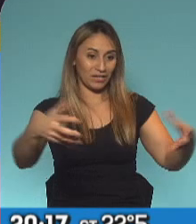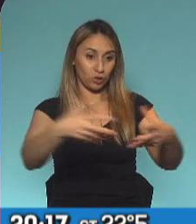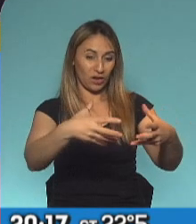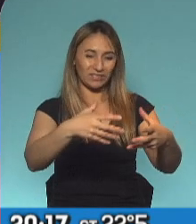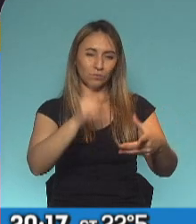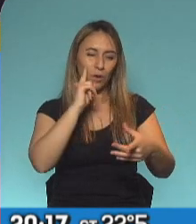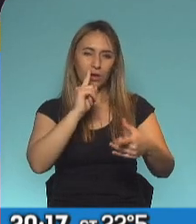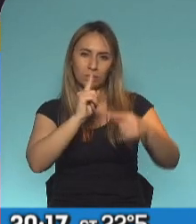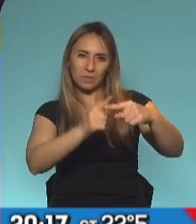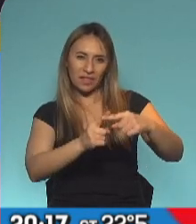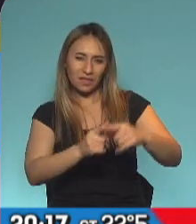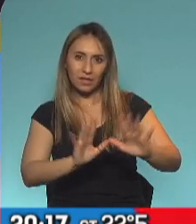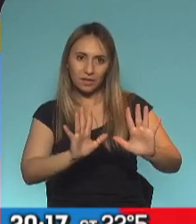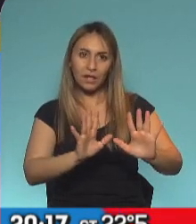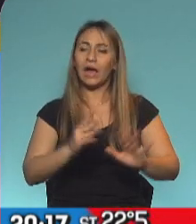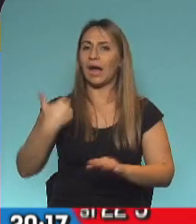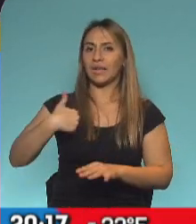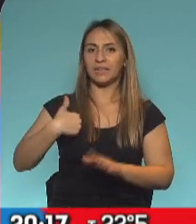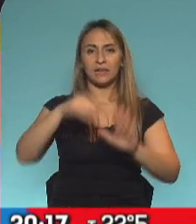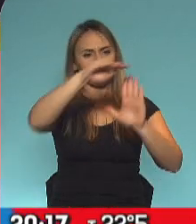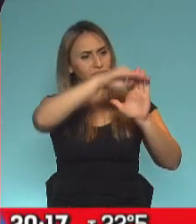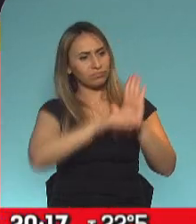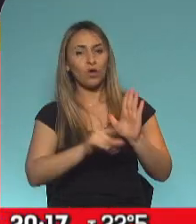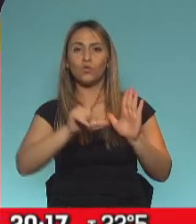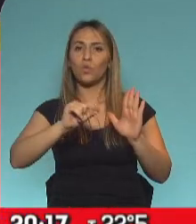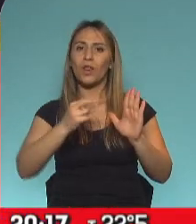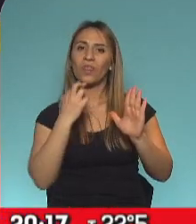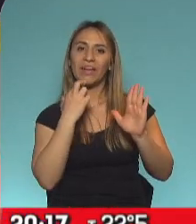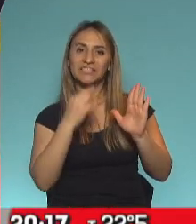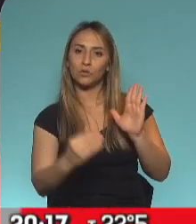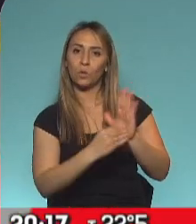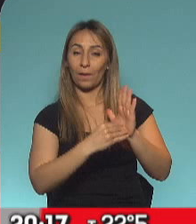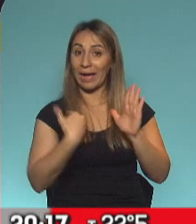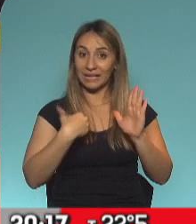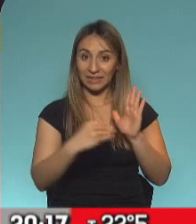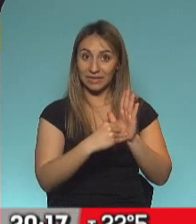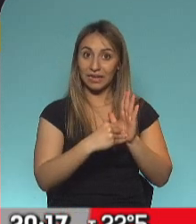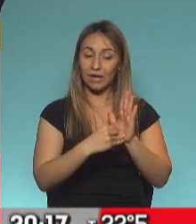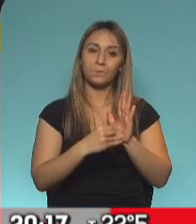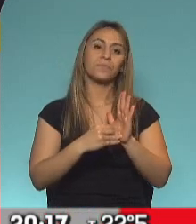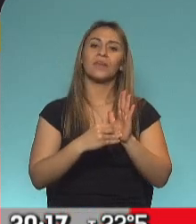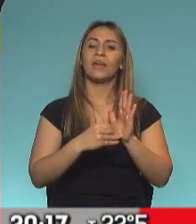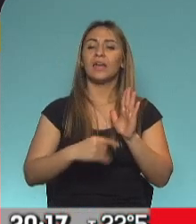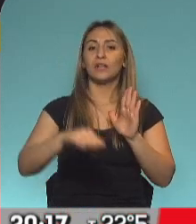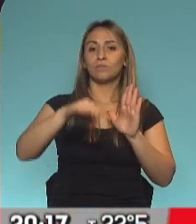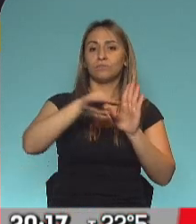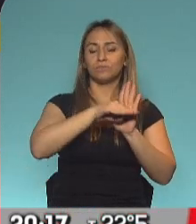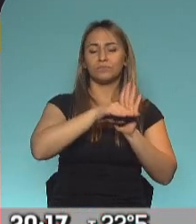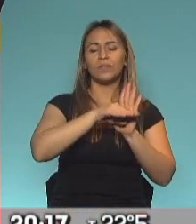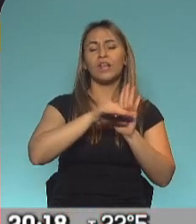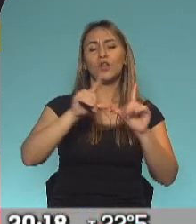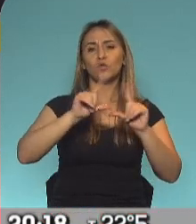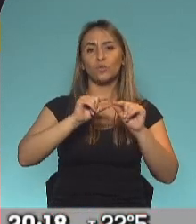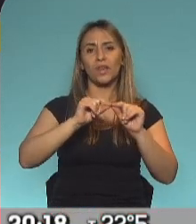puesto 19 en el conteo de casos en el mundo, en el puesto 13 en